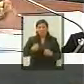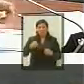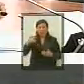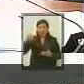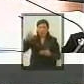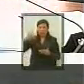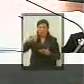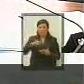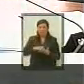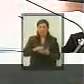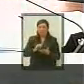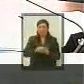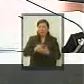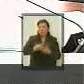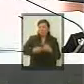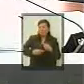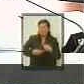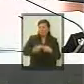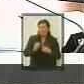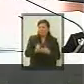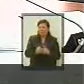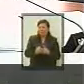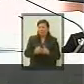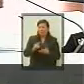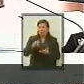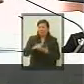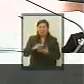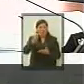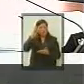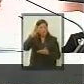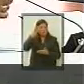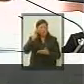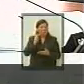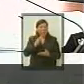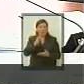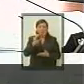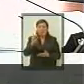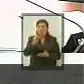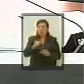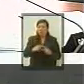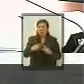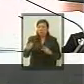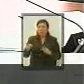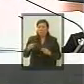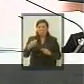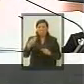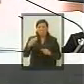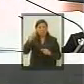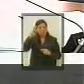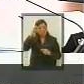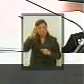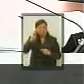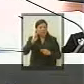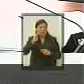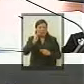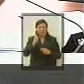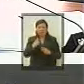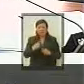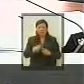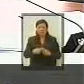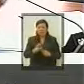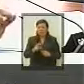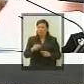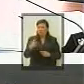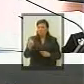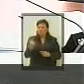aéreos que provengan del aeropuerto de madre de Dios o se vayan a madre de Dios estén exonerados no